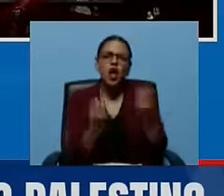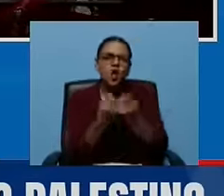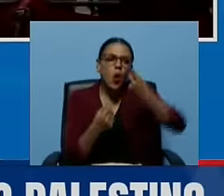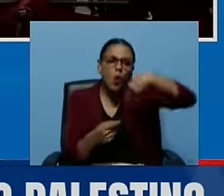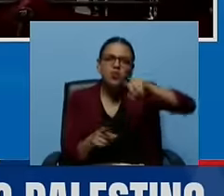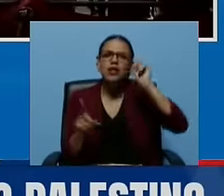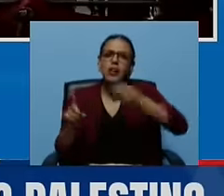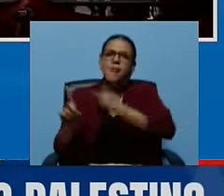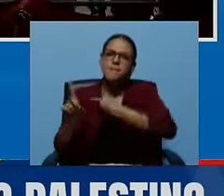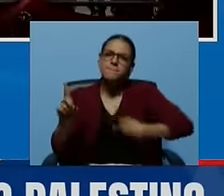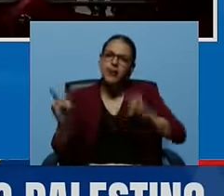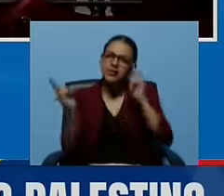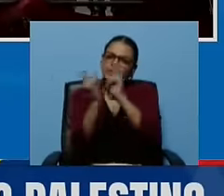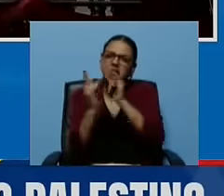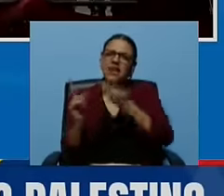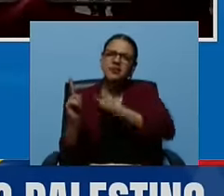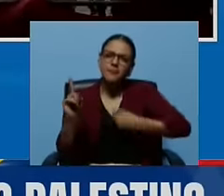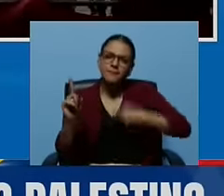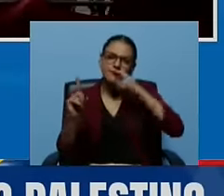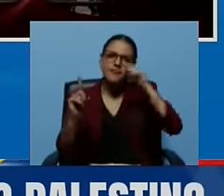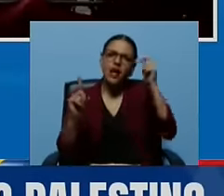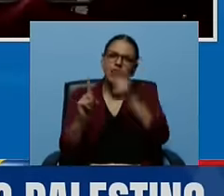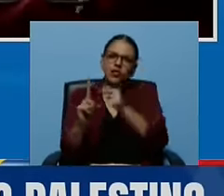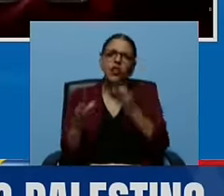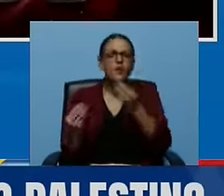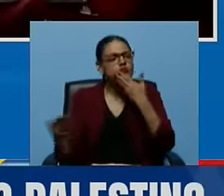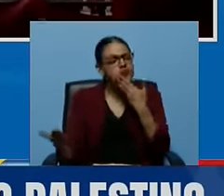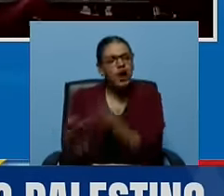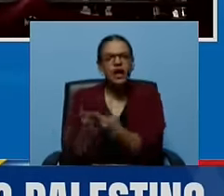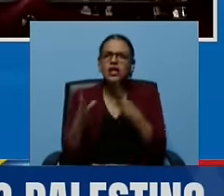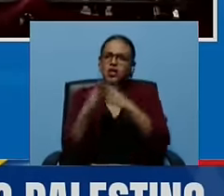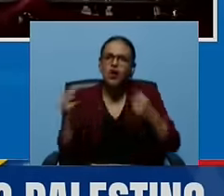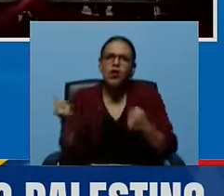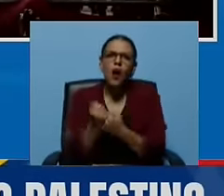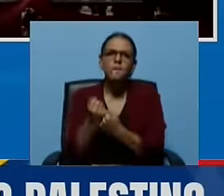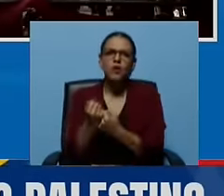querido presidente Nicolás Maduro, agradecerle el apoyo.